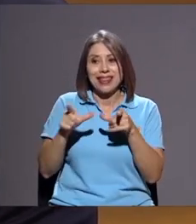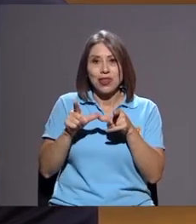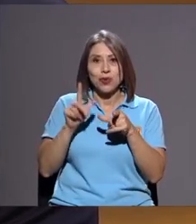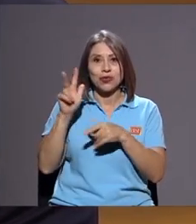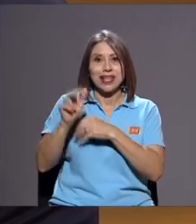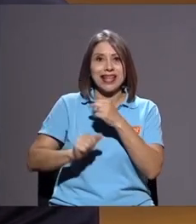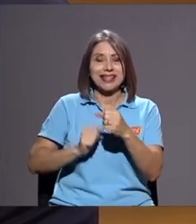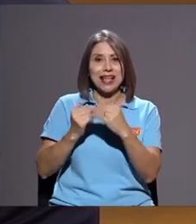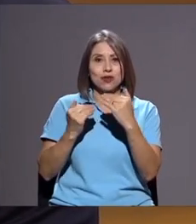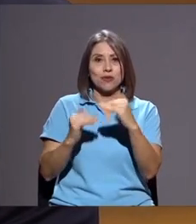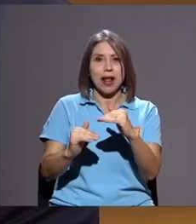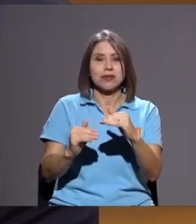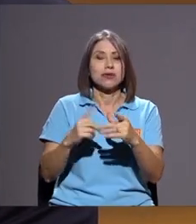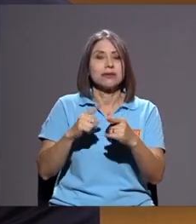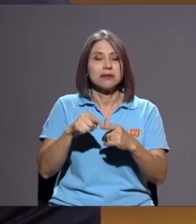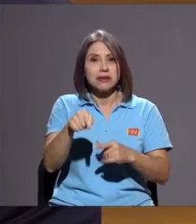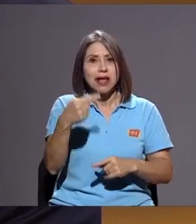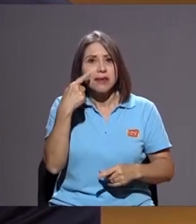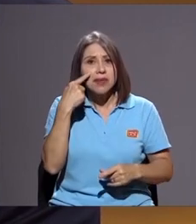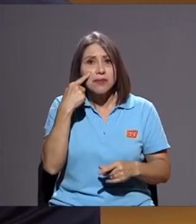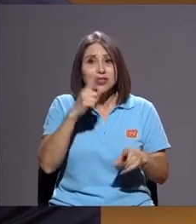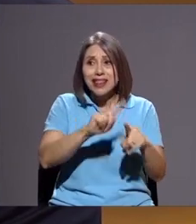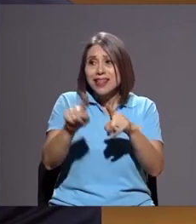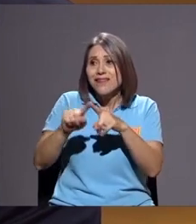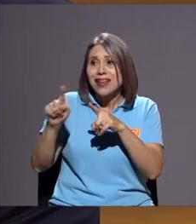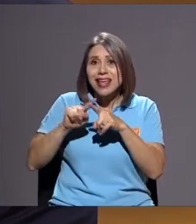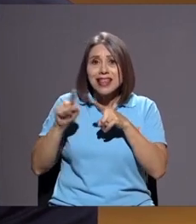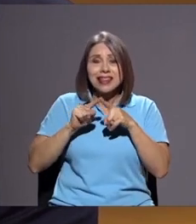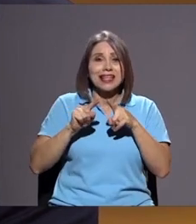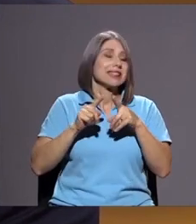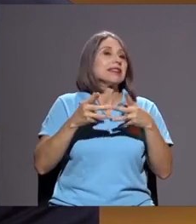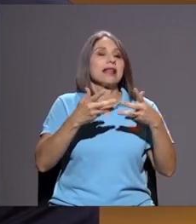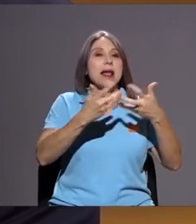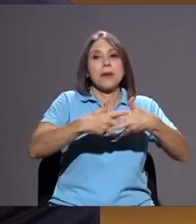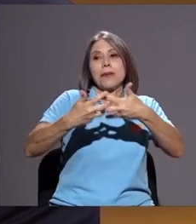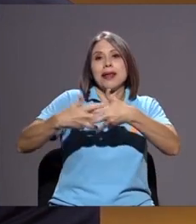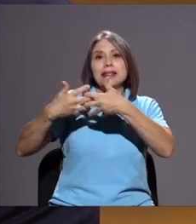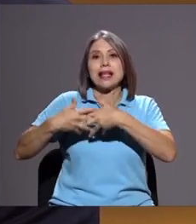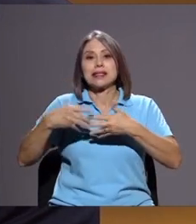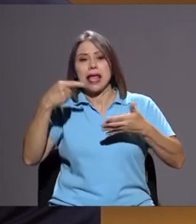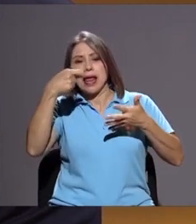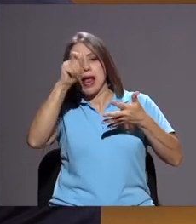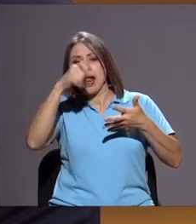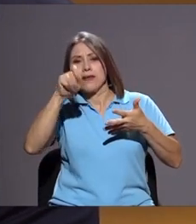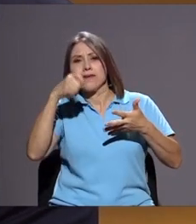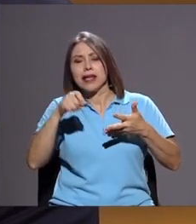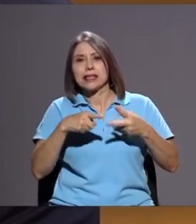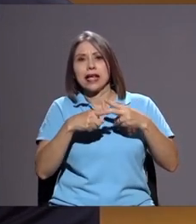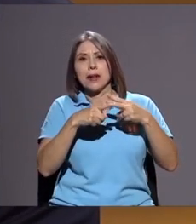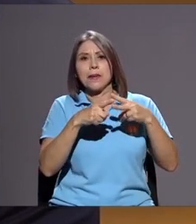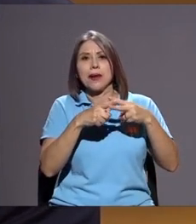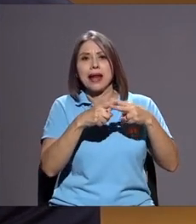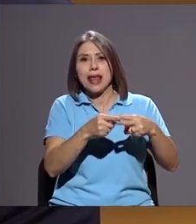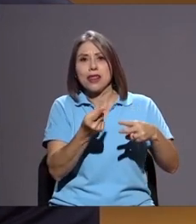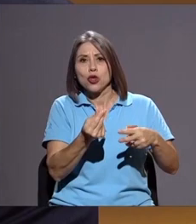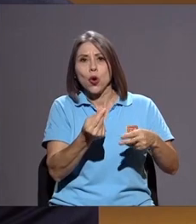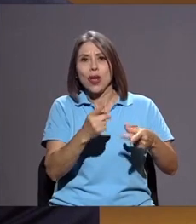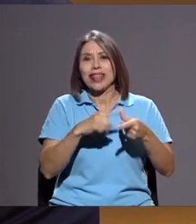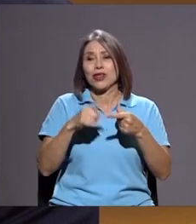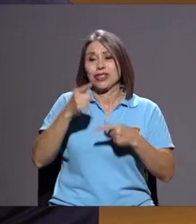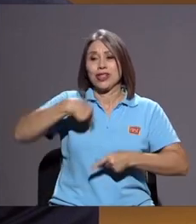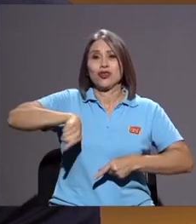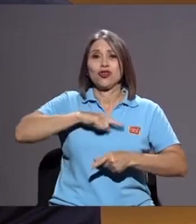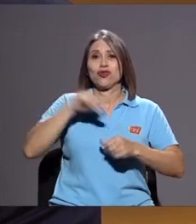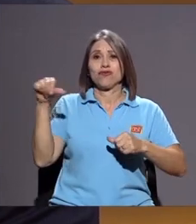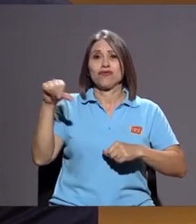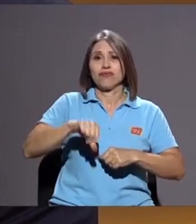ahí ya vimos y cuando las calificadoras de crédito nos empezaron a bajar toda la calificación ahí lo que vimos es es